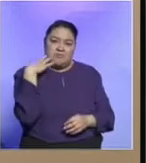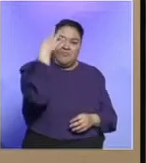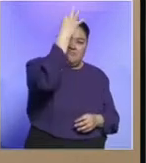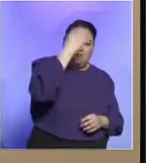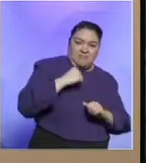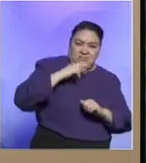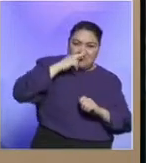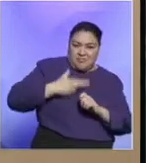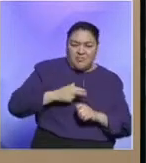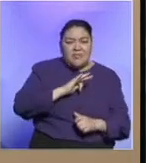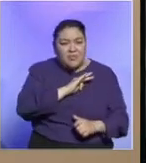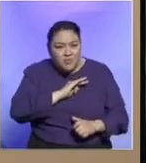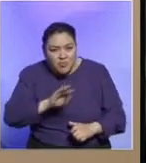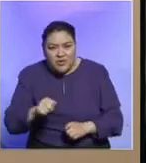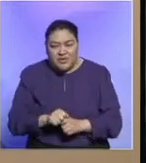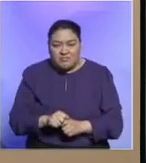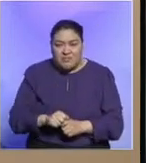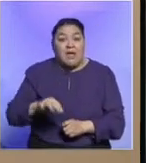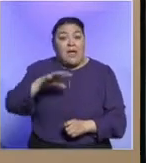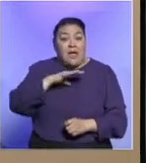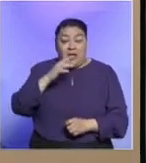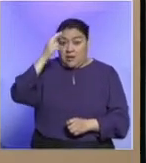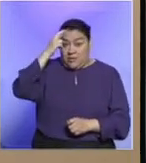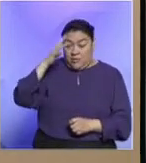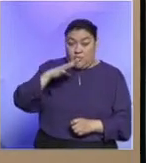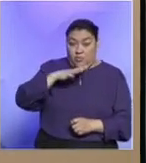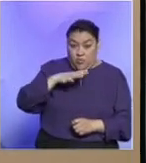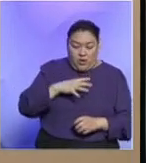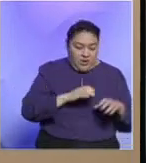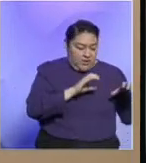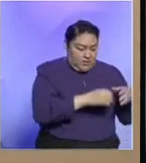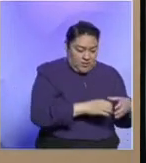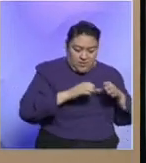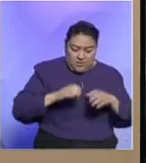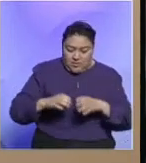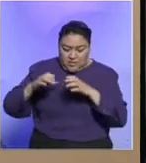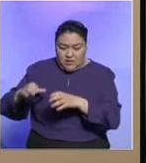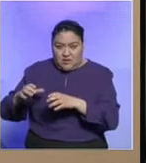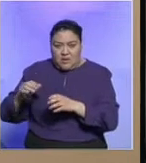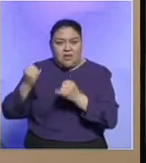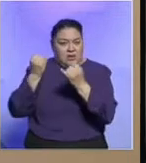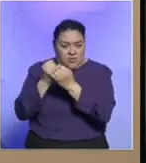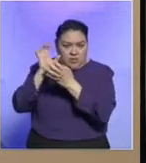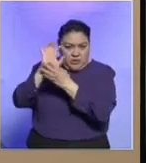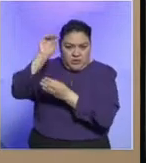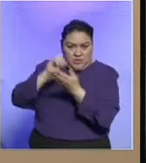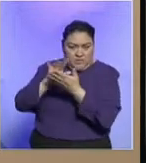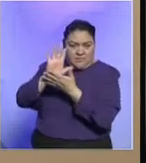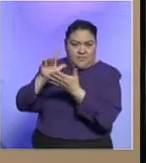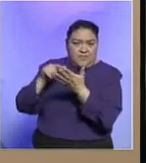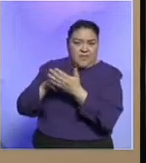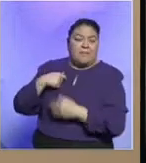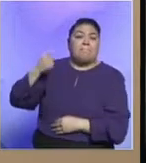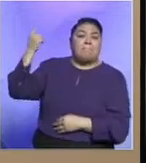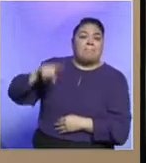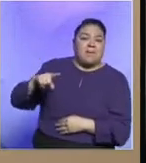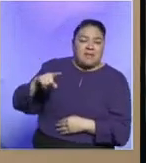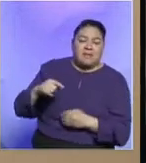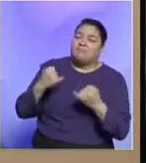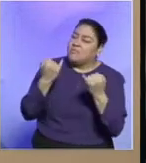y a contar con poderes integrados en términos del sistema